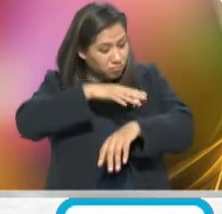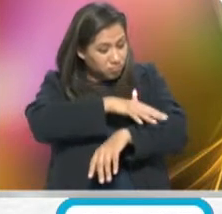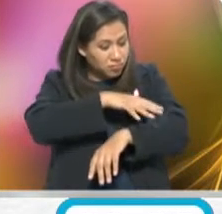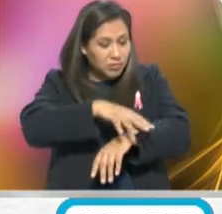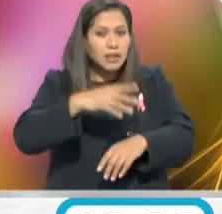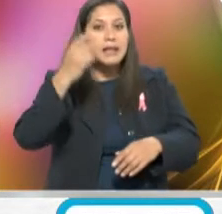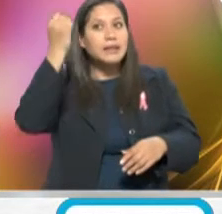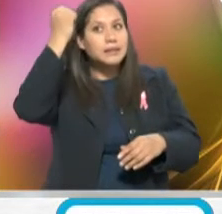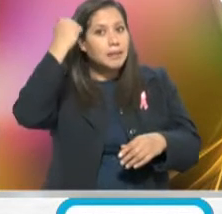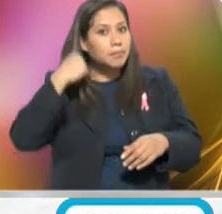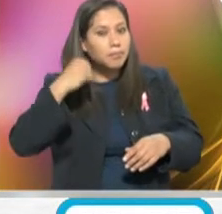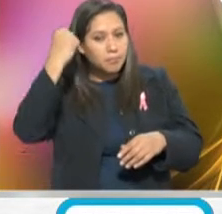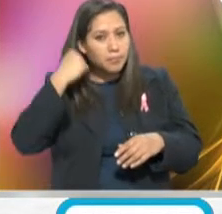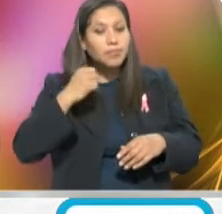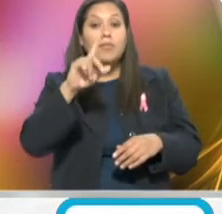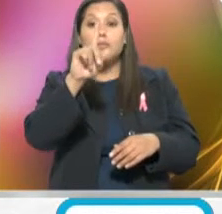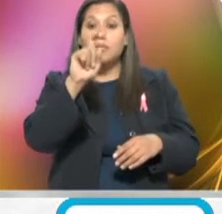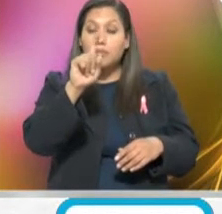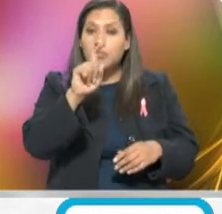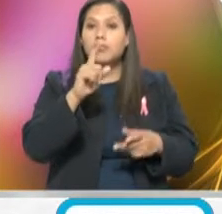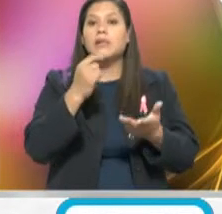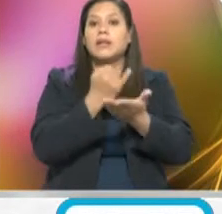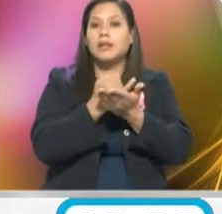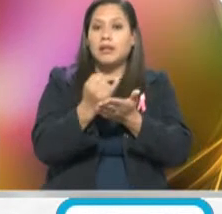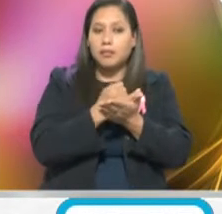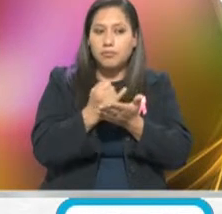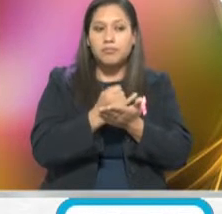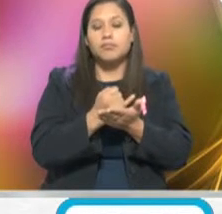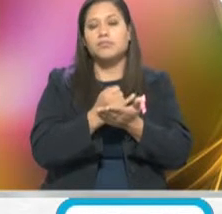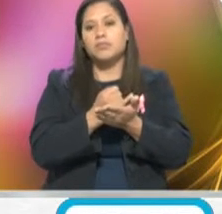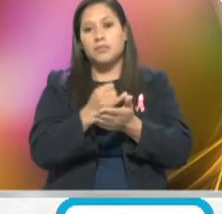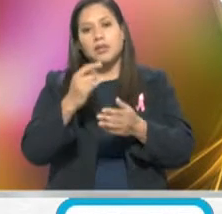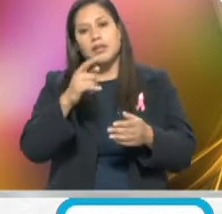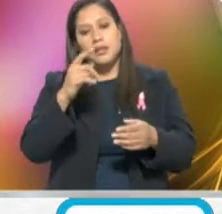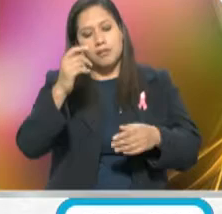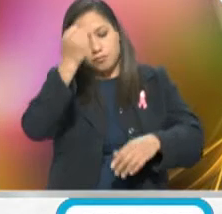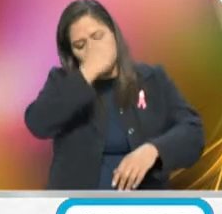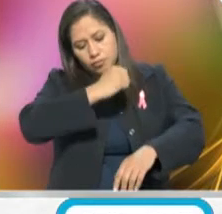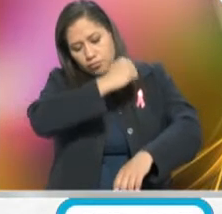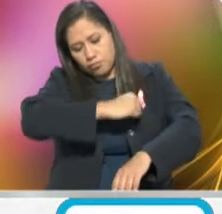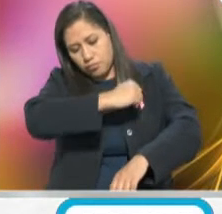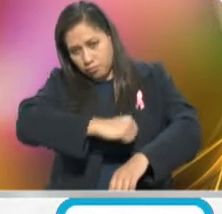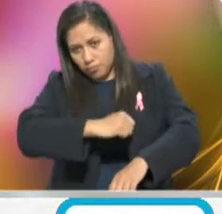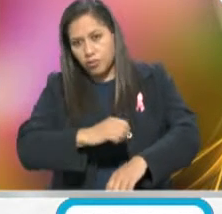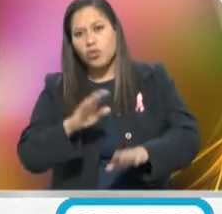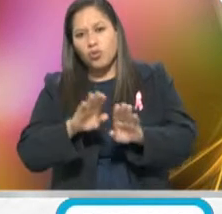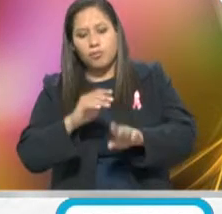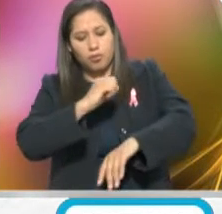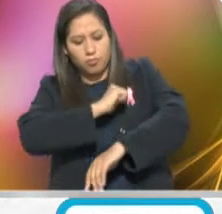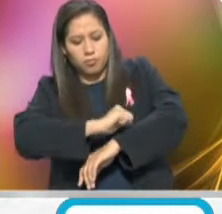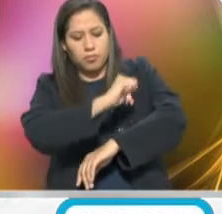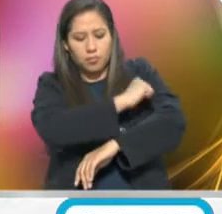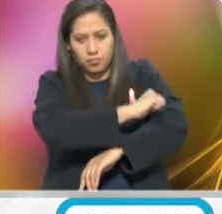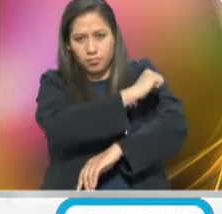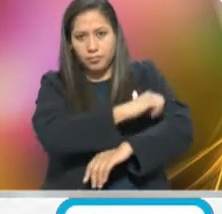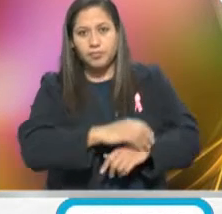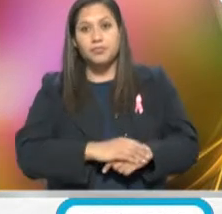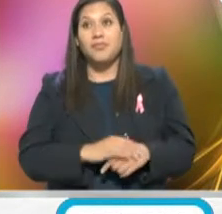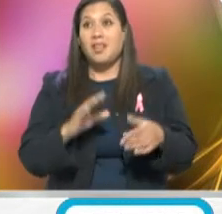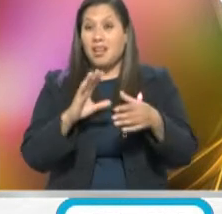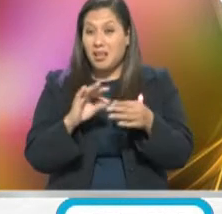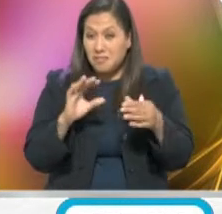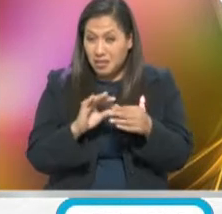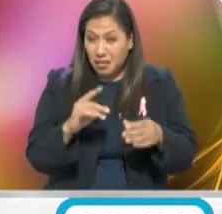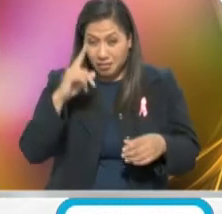cepillo grande, necesitas agua, cierto tipo de jabón y lavar de cierta forma el cabello. Pero no entran en explicaciones ni